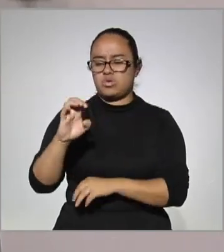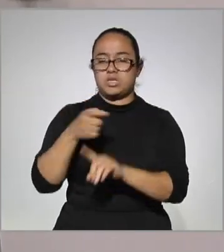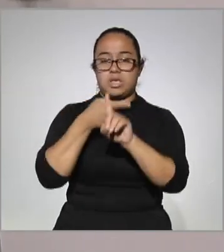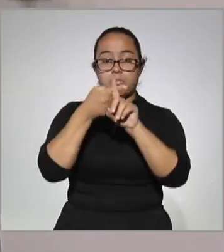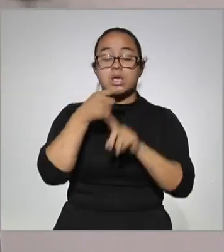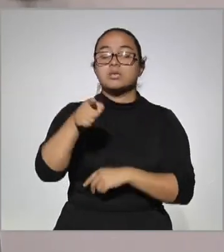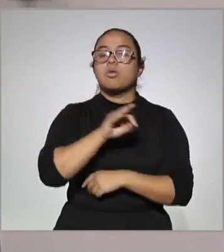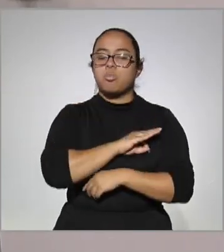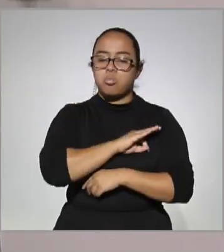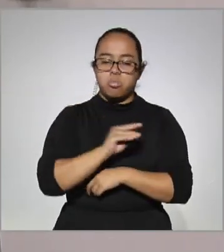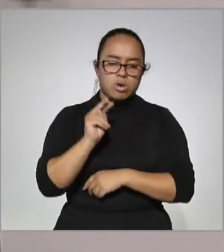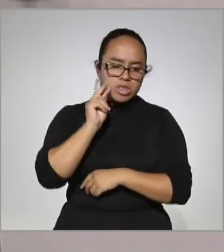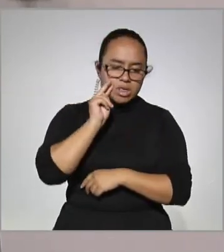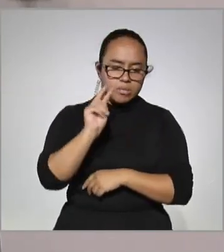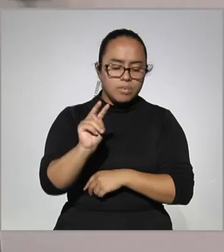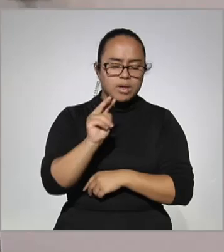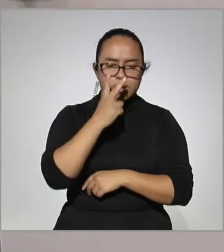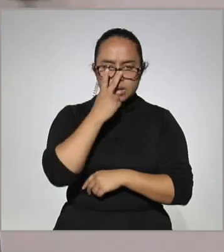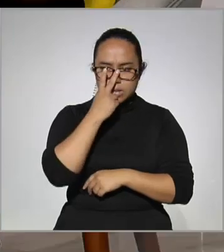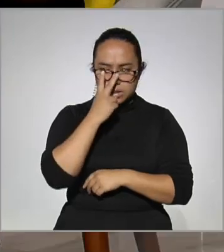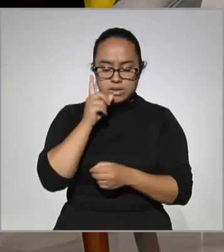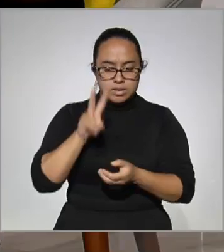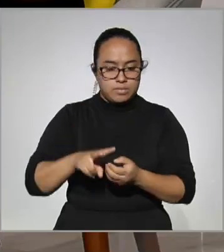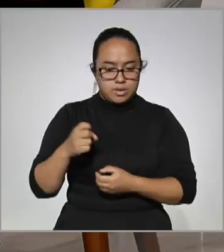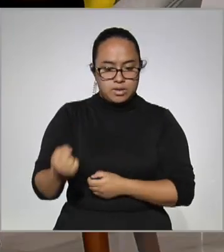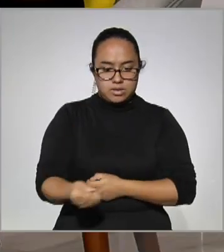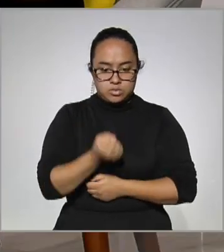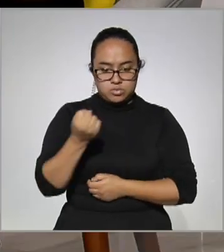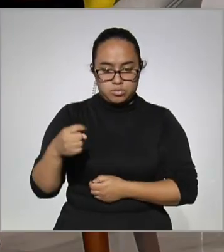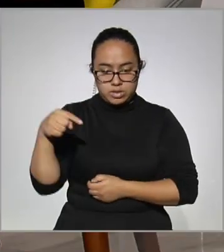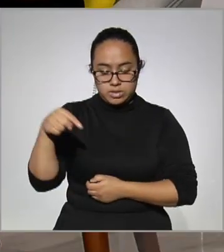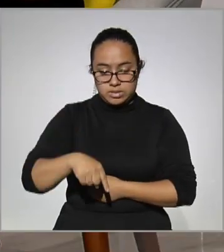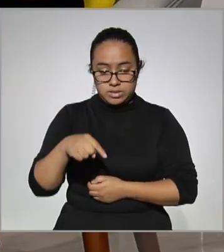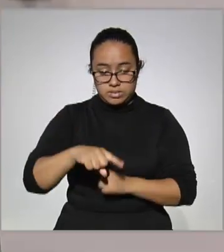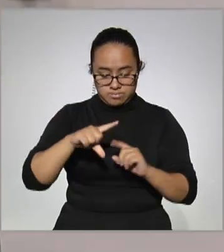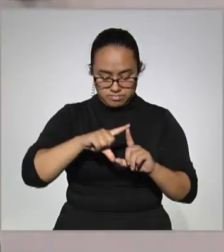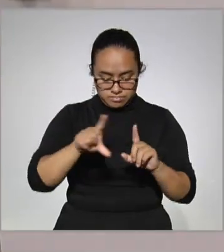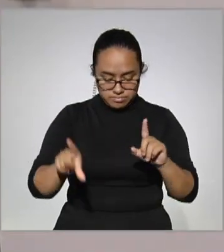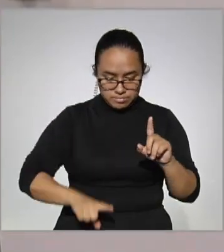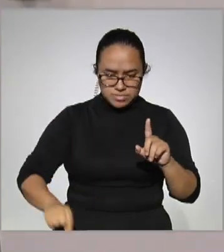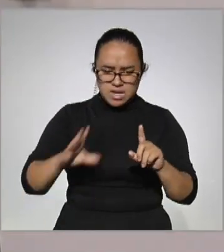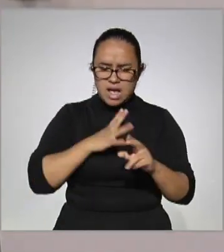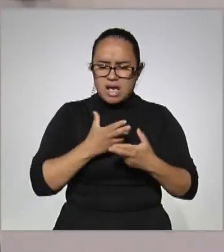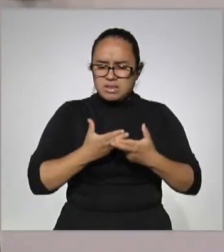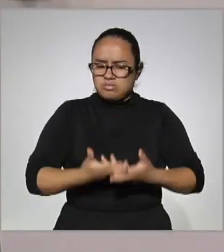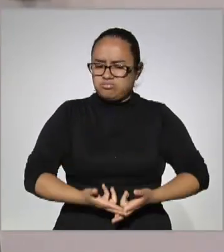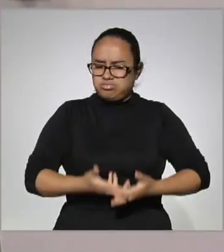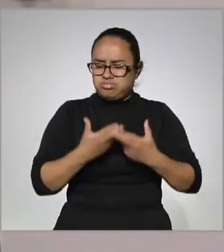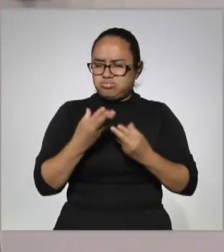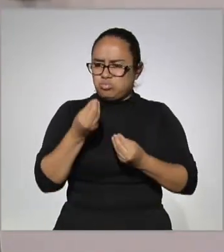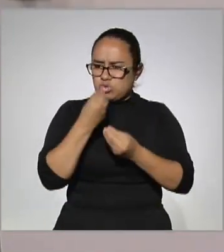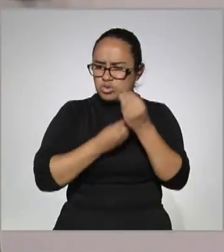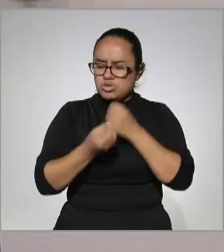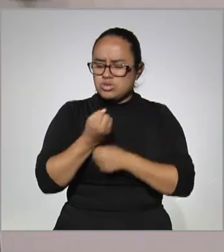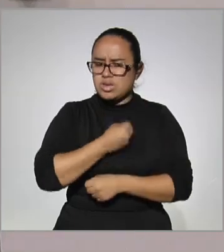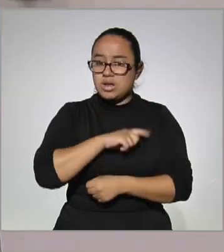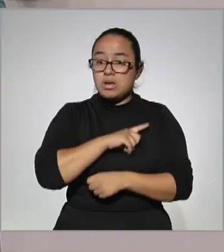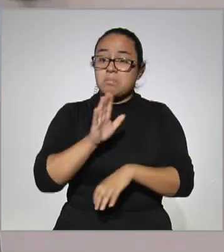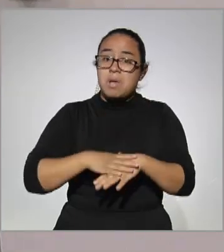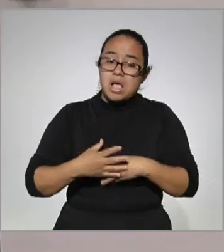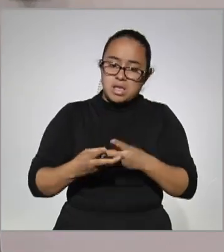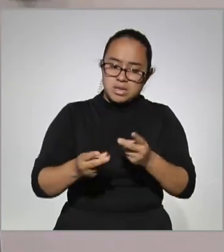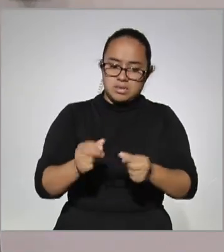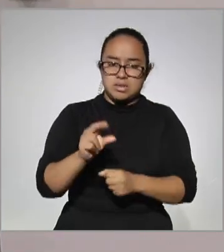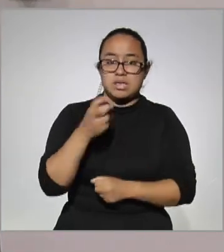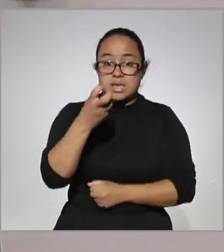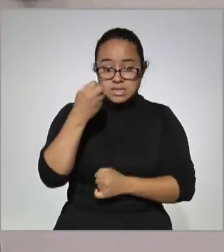donde los va a llevar a ver cómo tenemos la dicha y la suerte, ¿verdad, Citlali?, de vivir en un país en donde se puede comer sano sin tener que gastar mucho. Esta es una idea